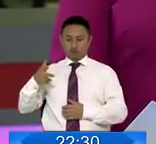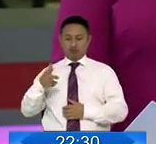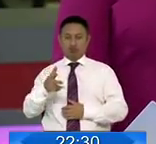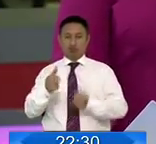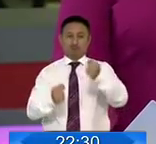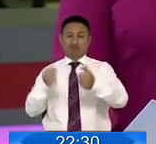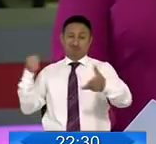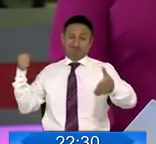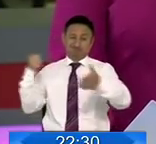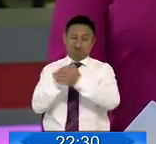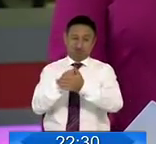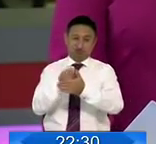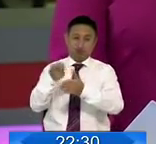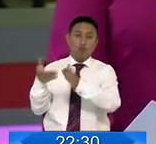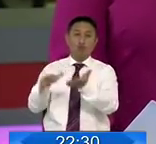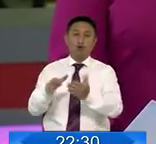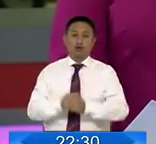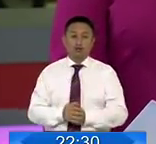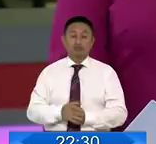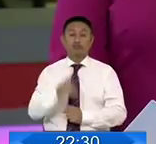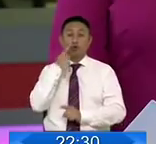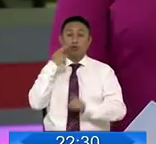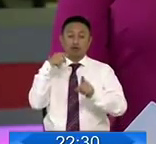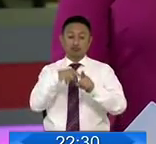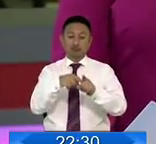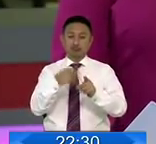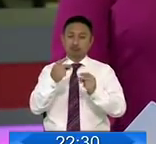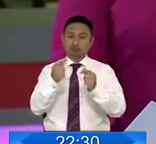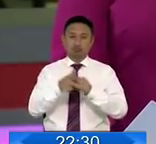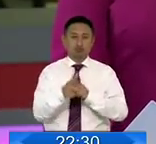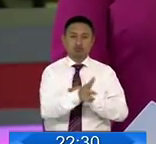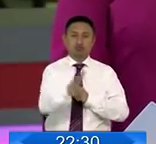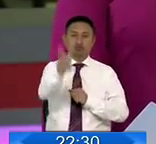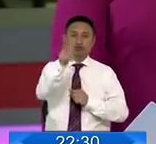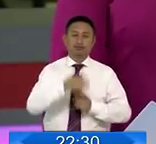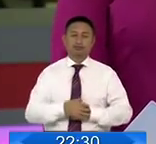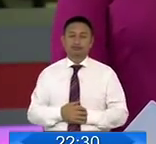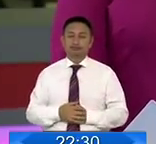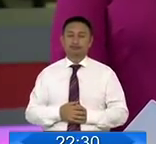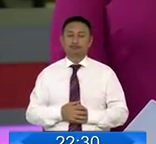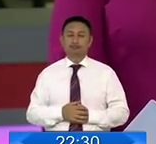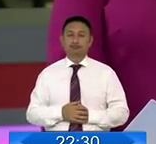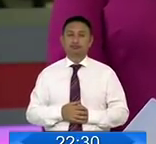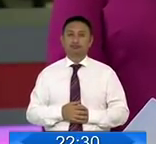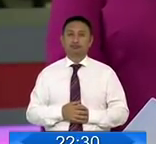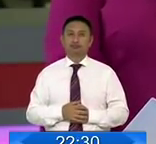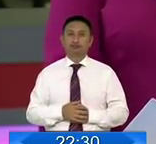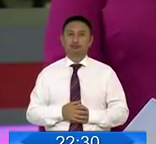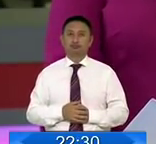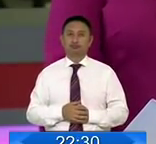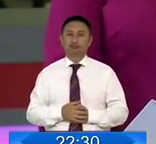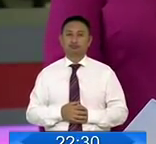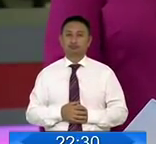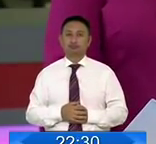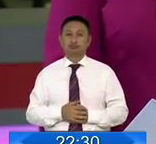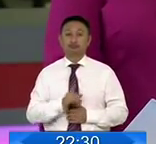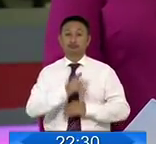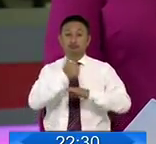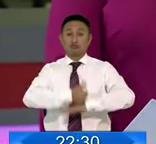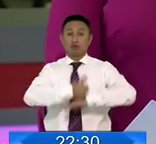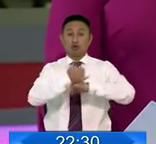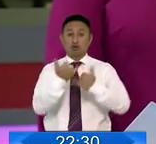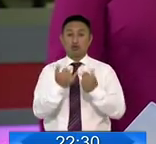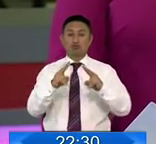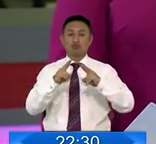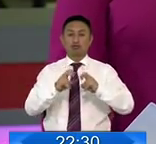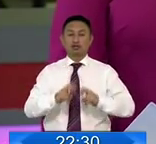un automóvil. El conductor del vehículo, presunto causante del siniestro vial, habría huido del lugar. Autoridades